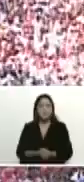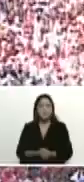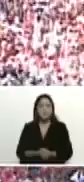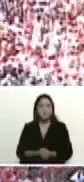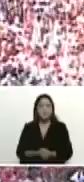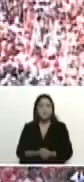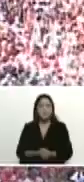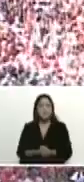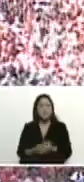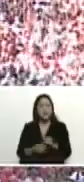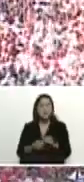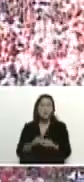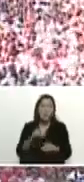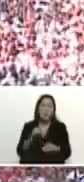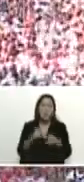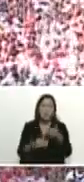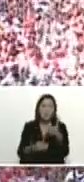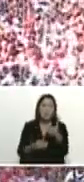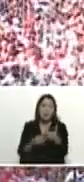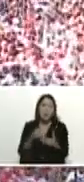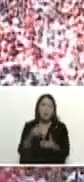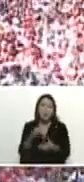Vamos paso a paso, compañero.